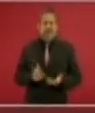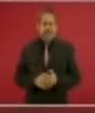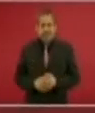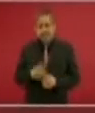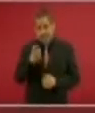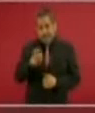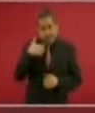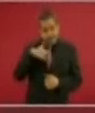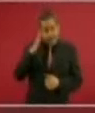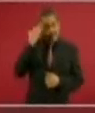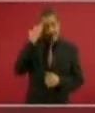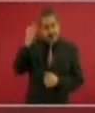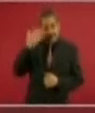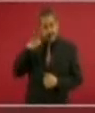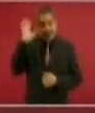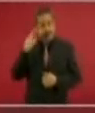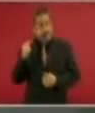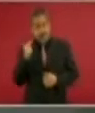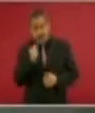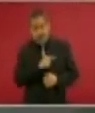En ese entonces